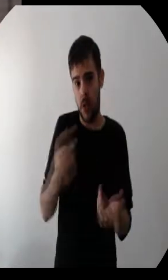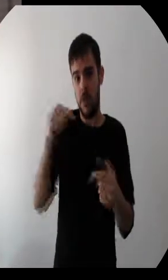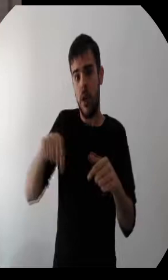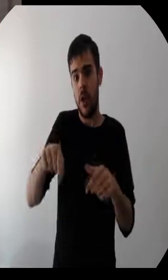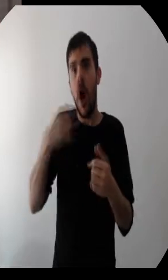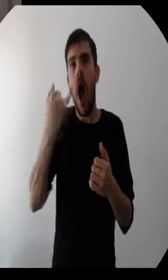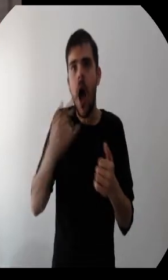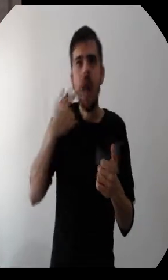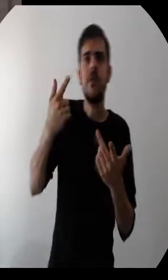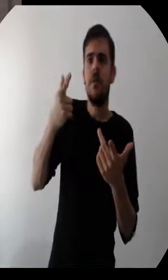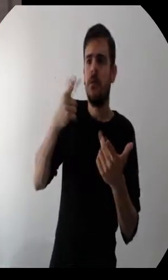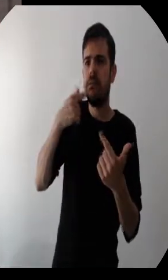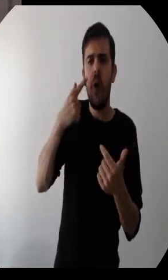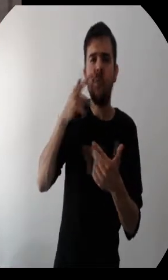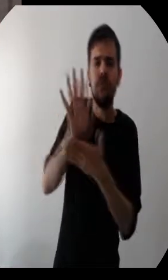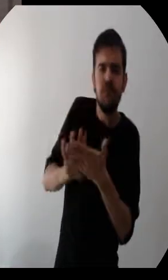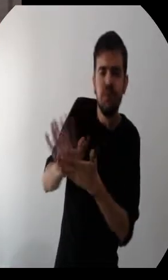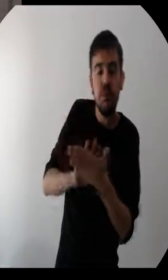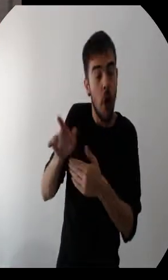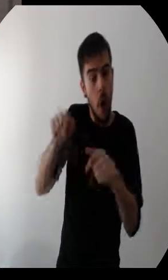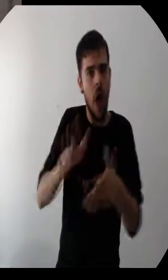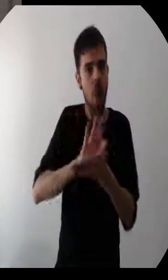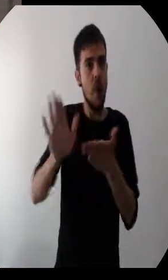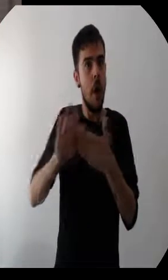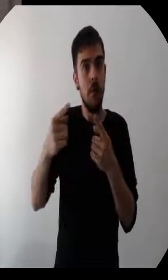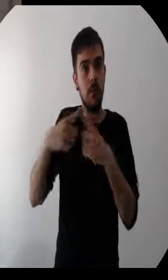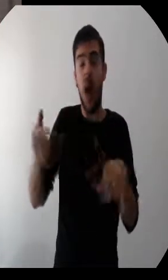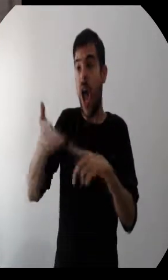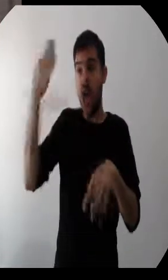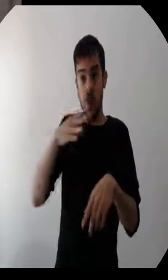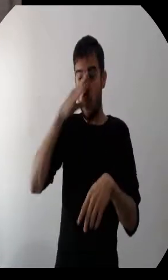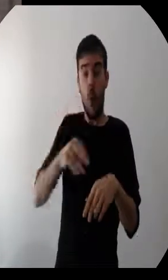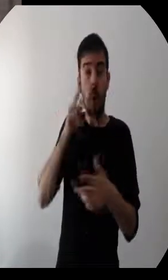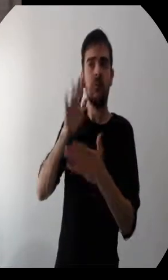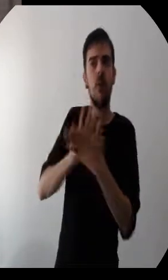está sospechando de lo que la escuela hace. Esto es una situación inédita. La escuela